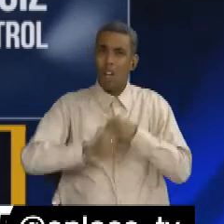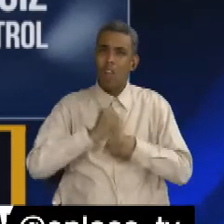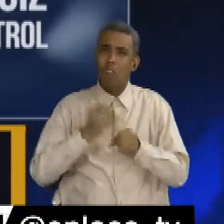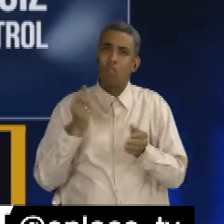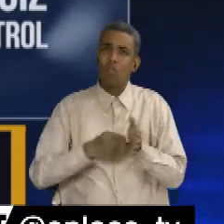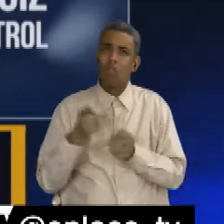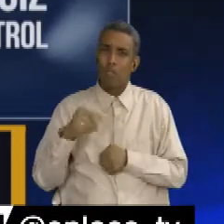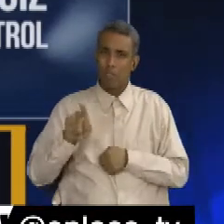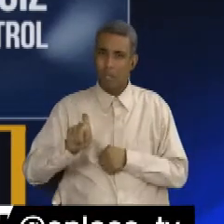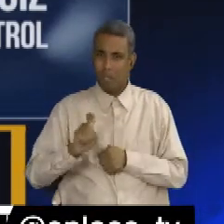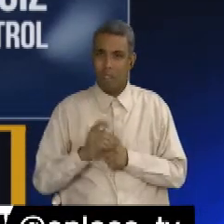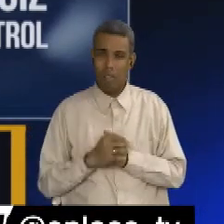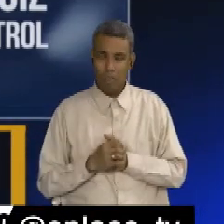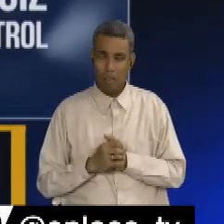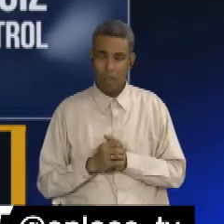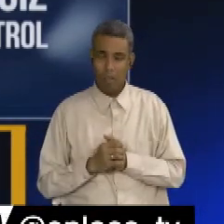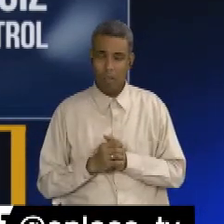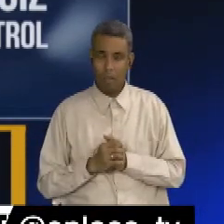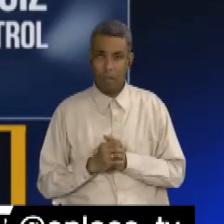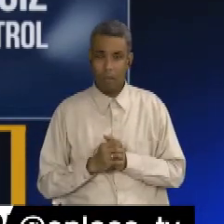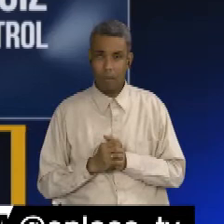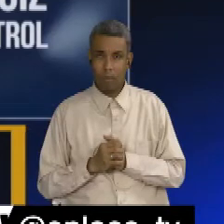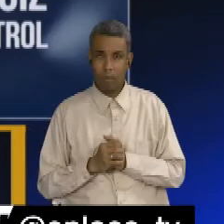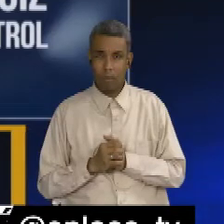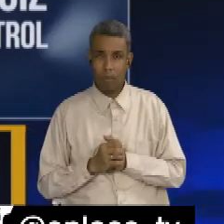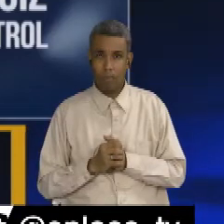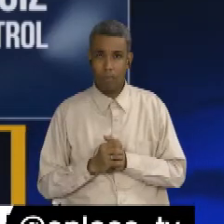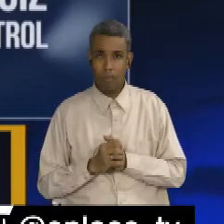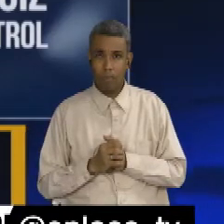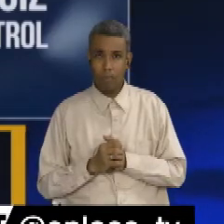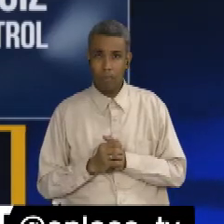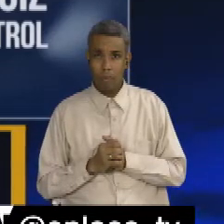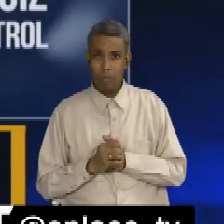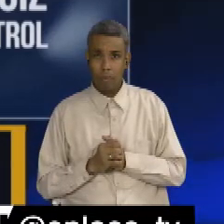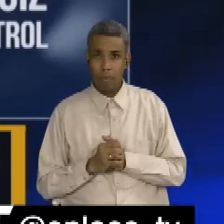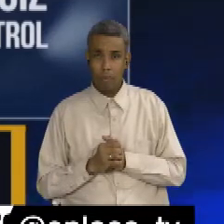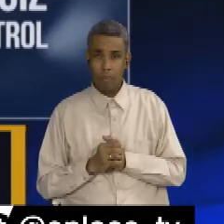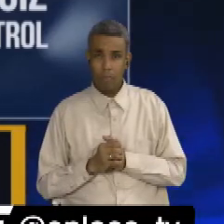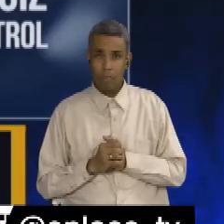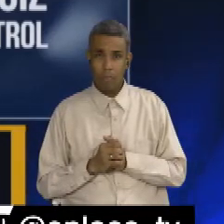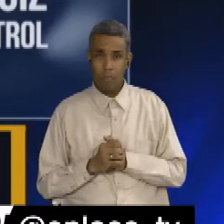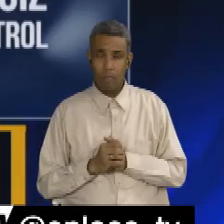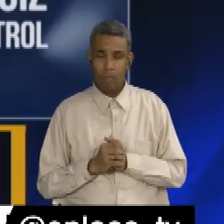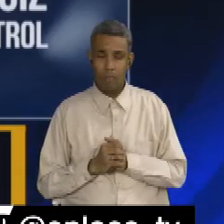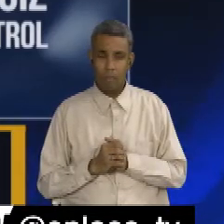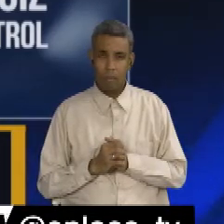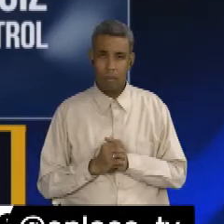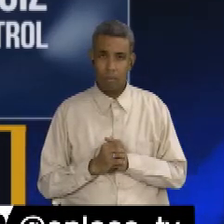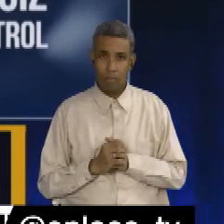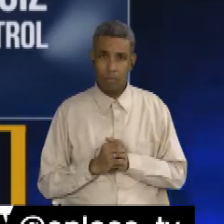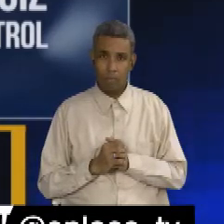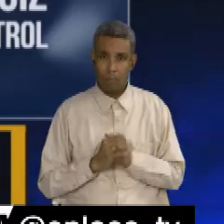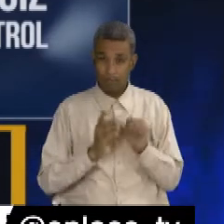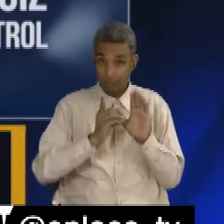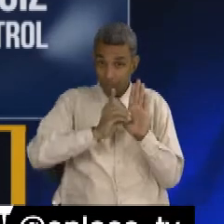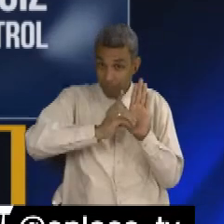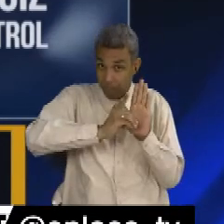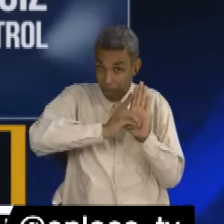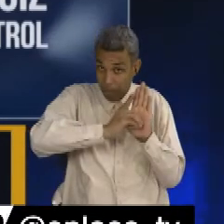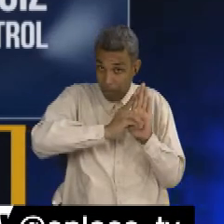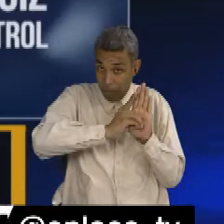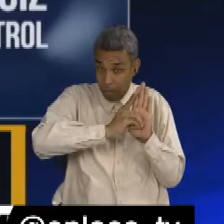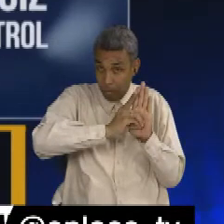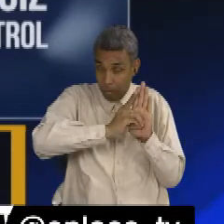de llegar a hacer que este decreto se haga de forma transparente, que